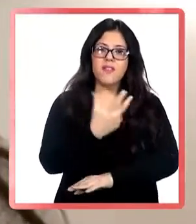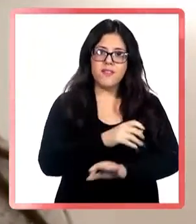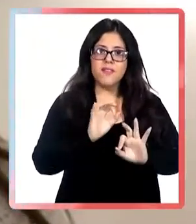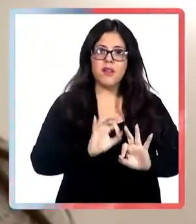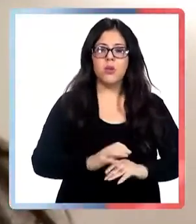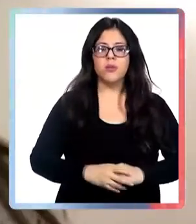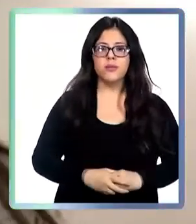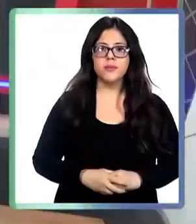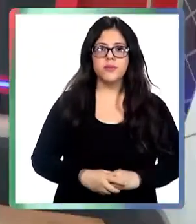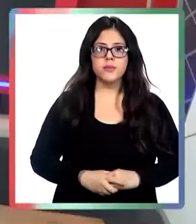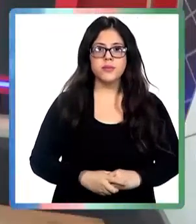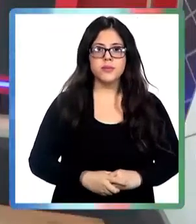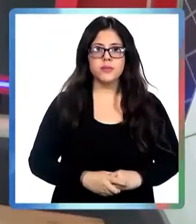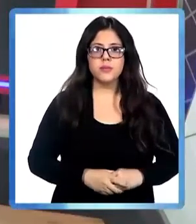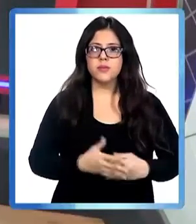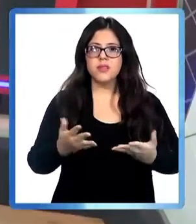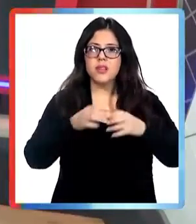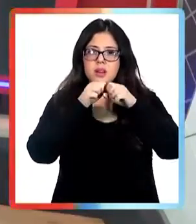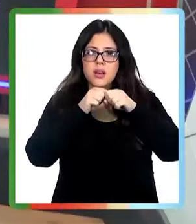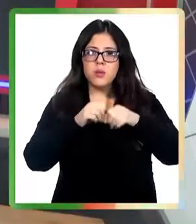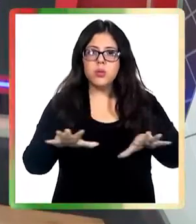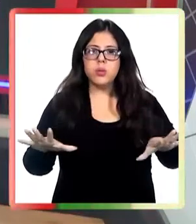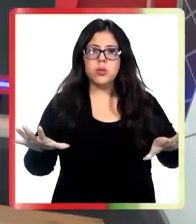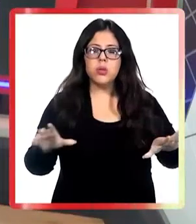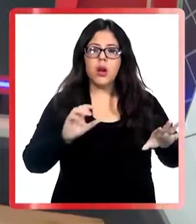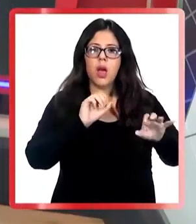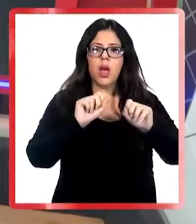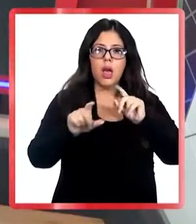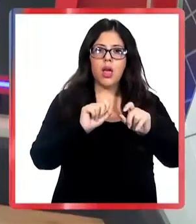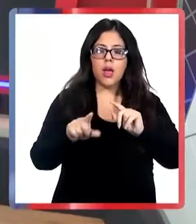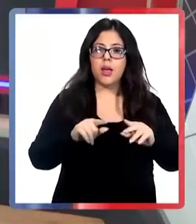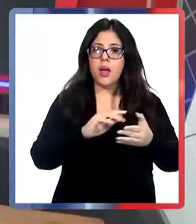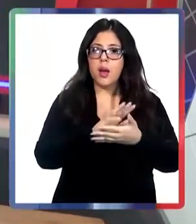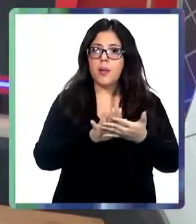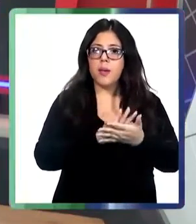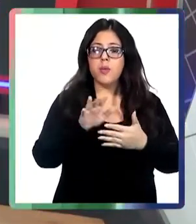adecuadamente vacunados. ¿Y cómo se transmiten los anticuerpos en